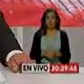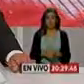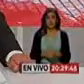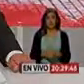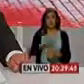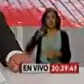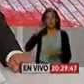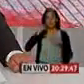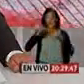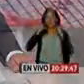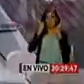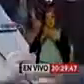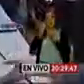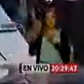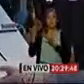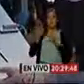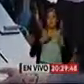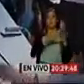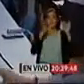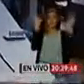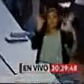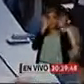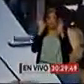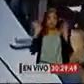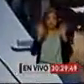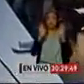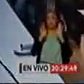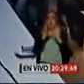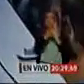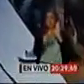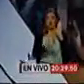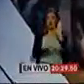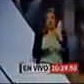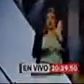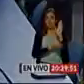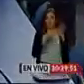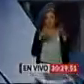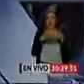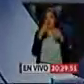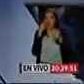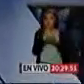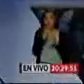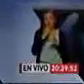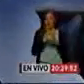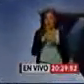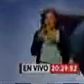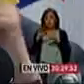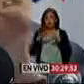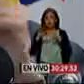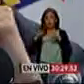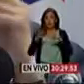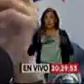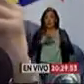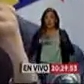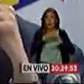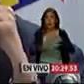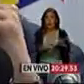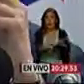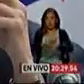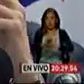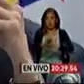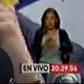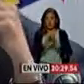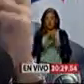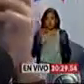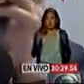Grupos de sindicalistas del sector eléctrico, Parlamento Laboral Ecuatoriano y la coordinadora campesina Eloy Alfaro anuncian